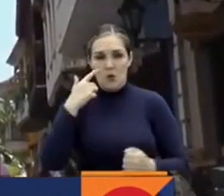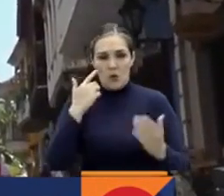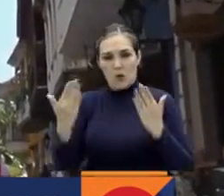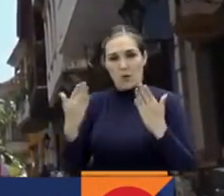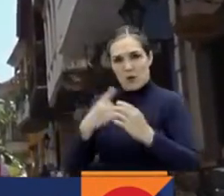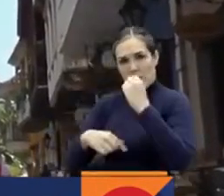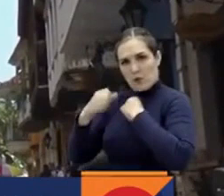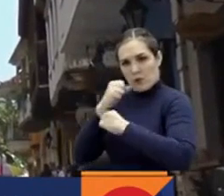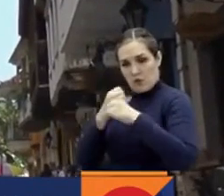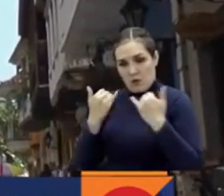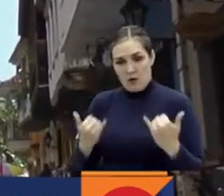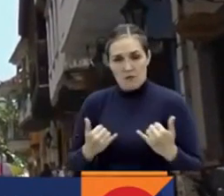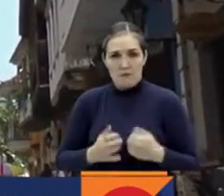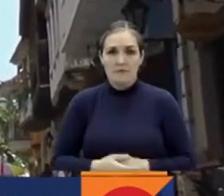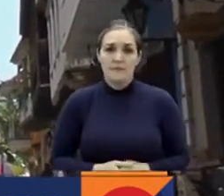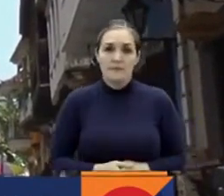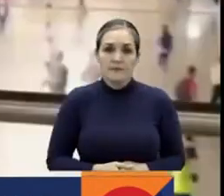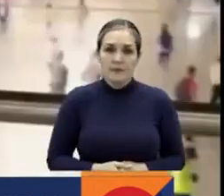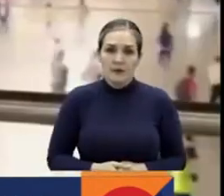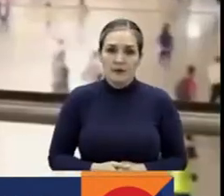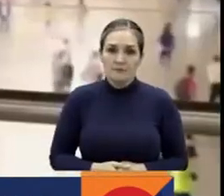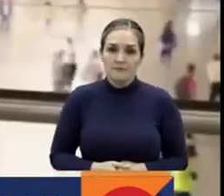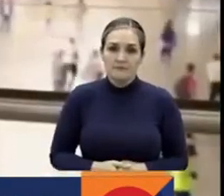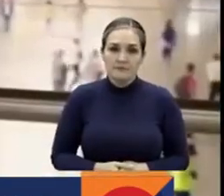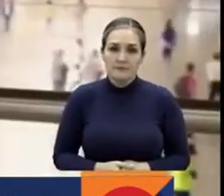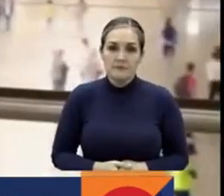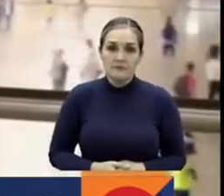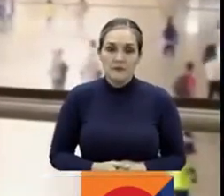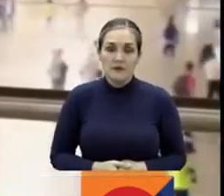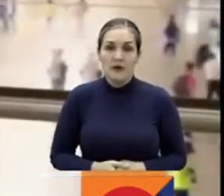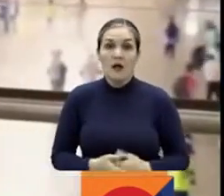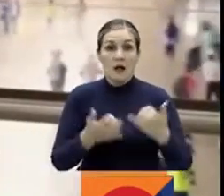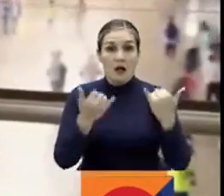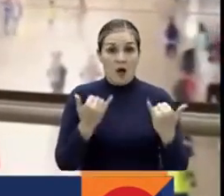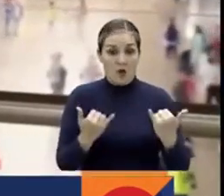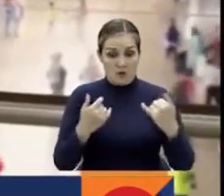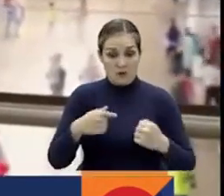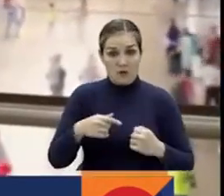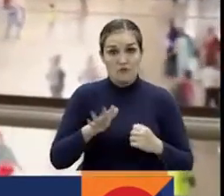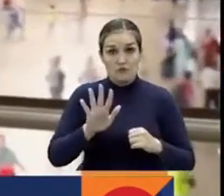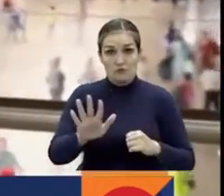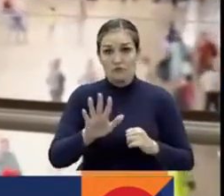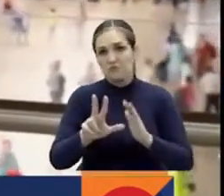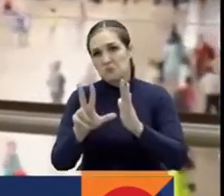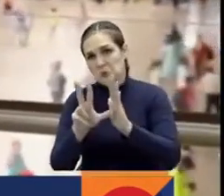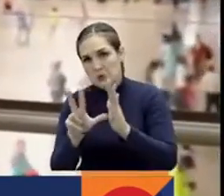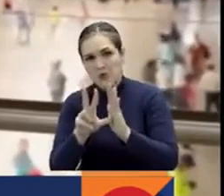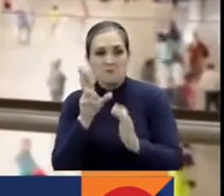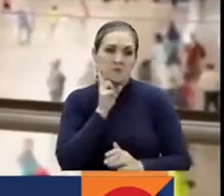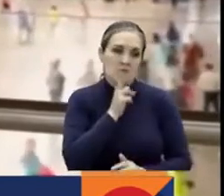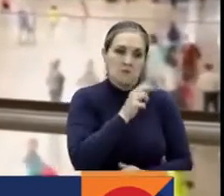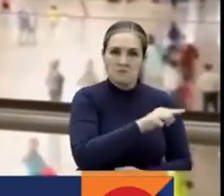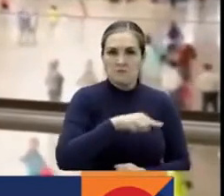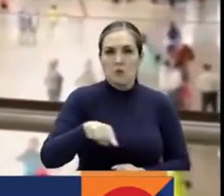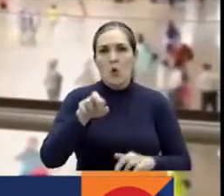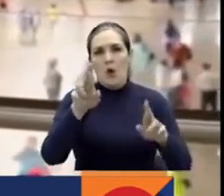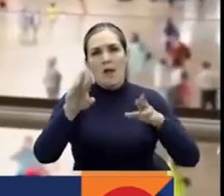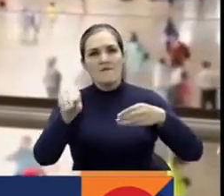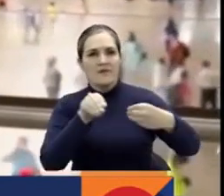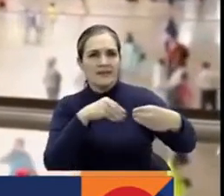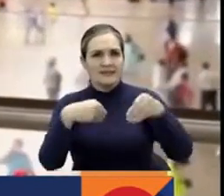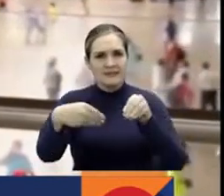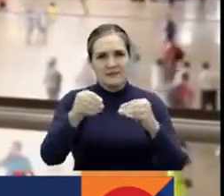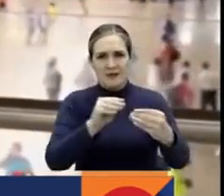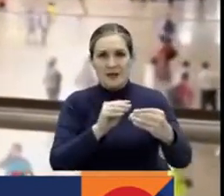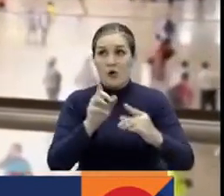con el año anterior. Estamos incentivando entre los prestadores de servicios de turismo que tengan políticas de flexibilidad, de